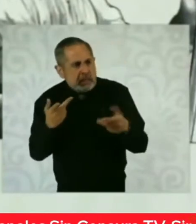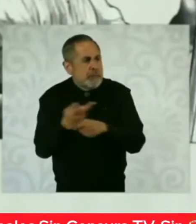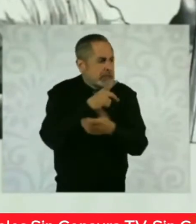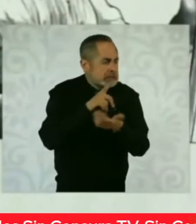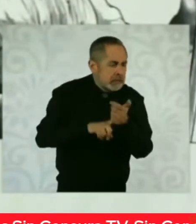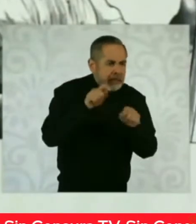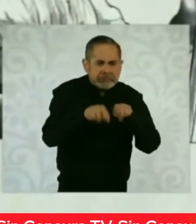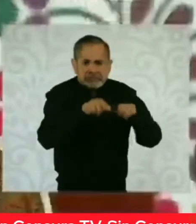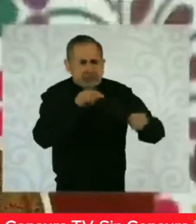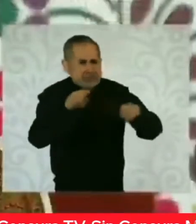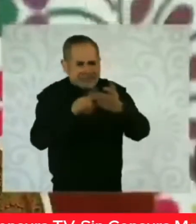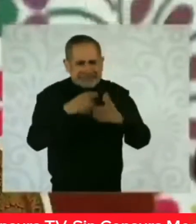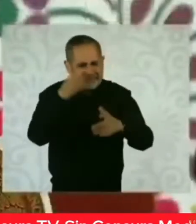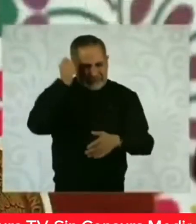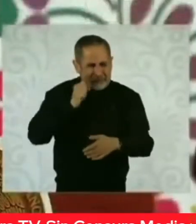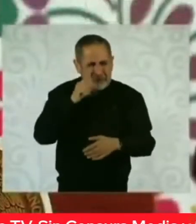de